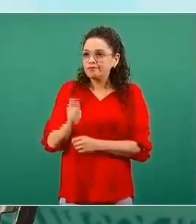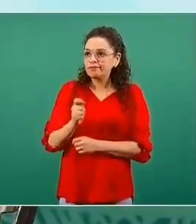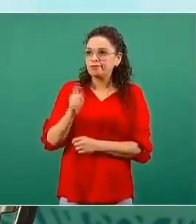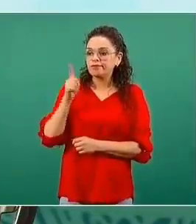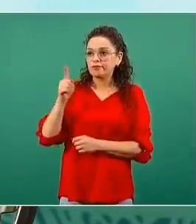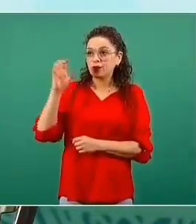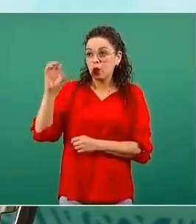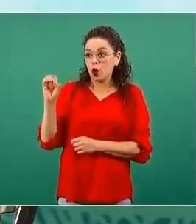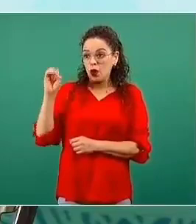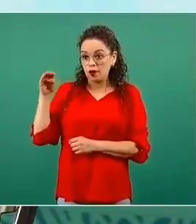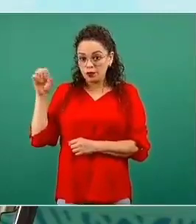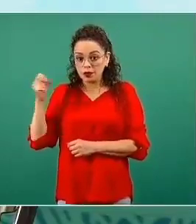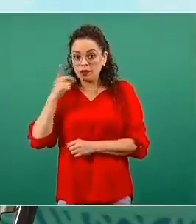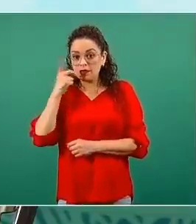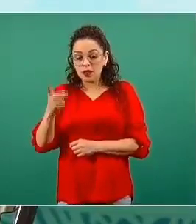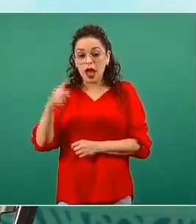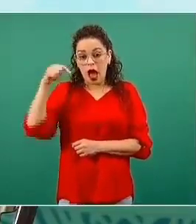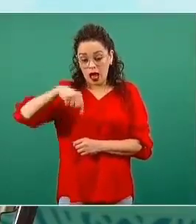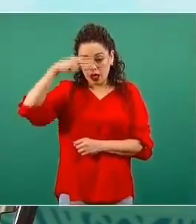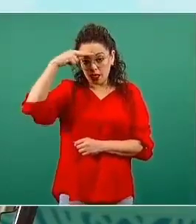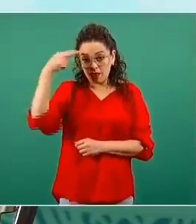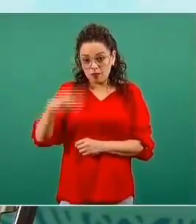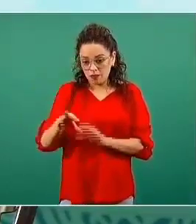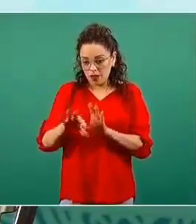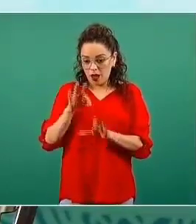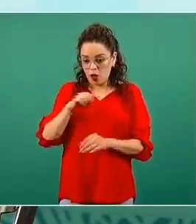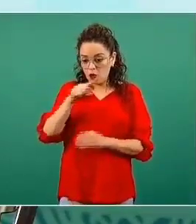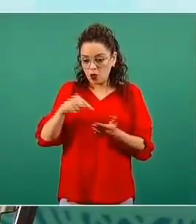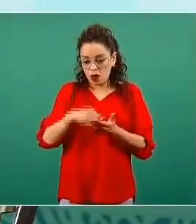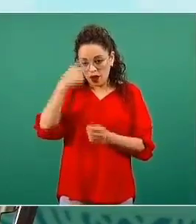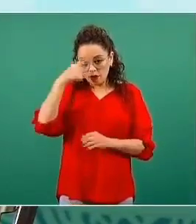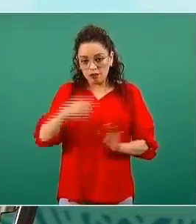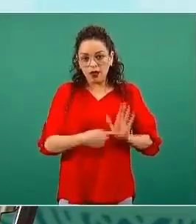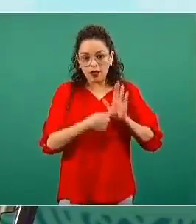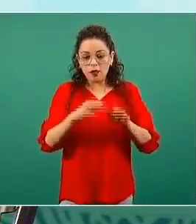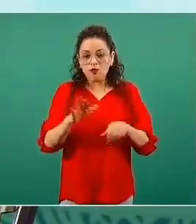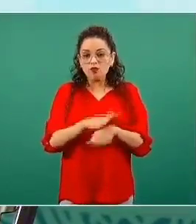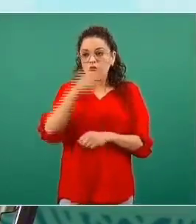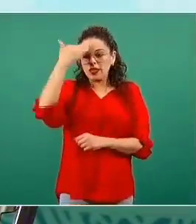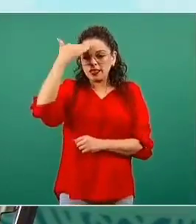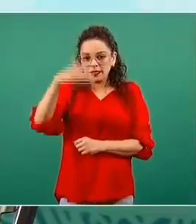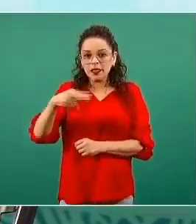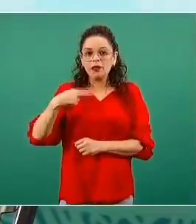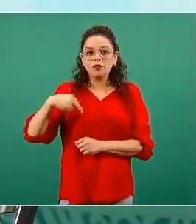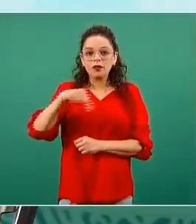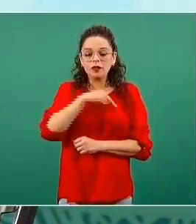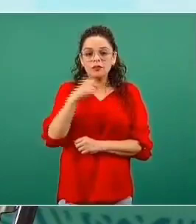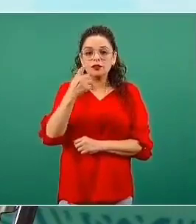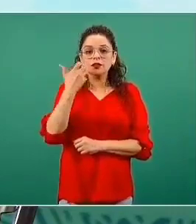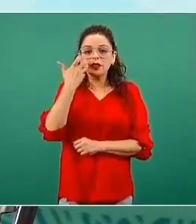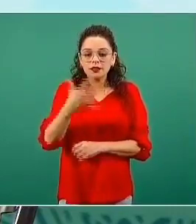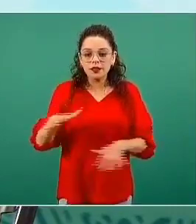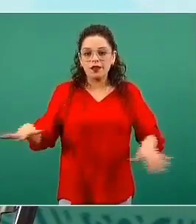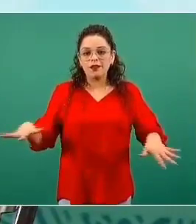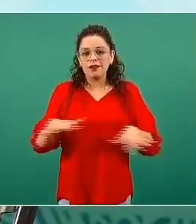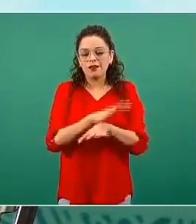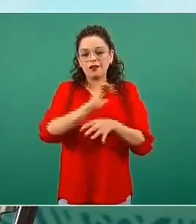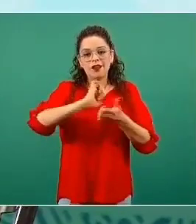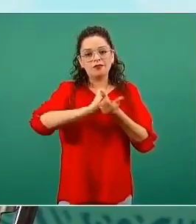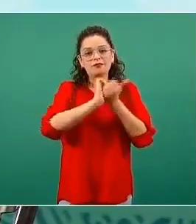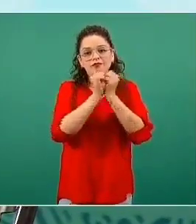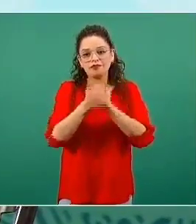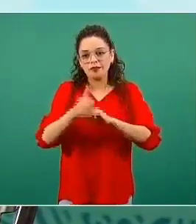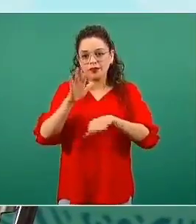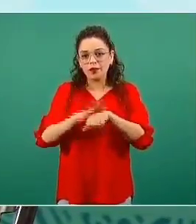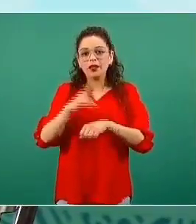que la presentación fuera en México porque sabían de nuestra convicción de orientar la transformación del Sistema Nacional